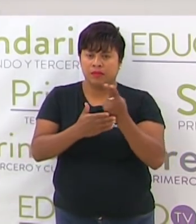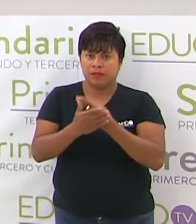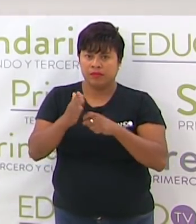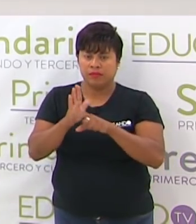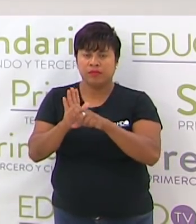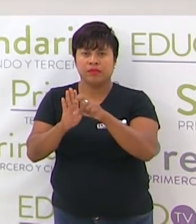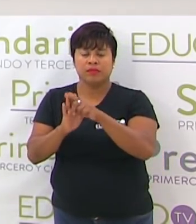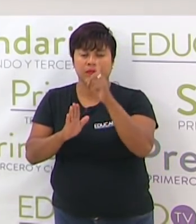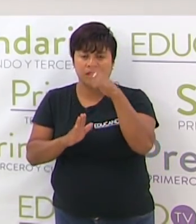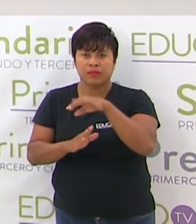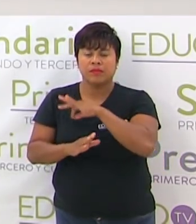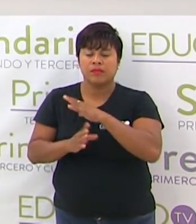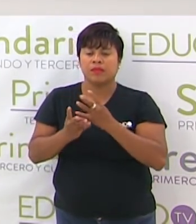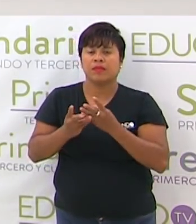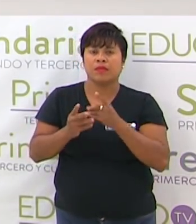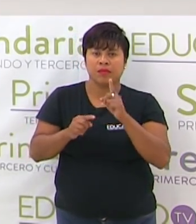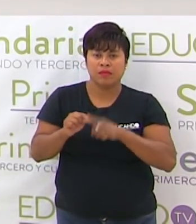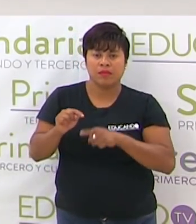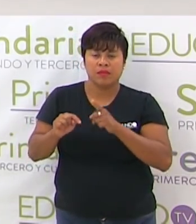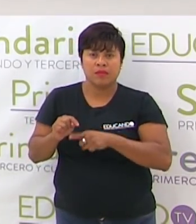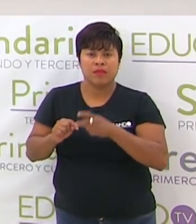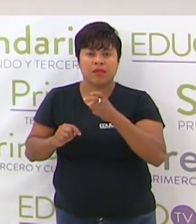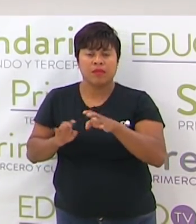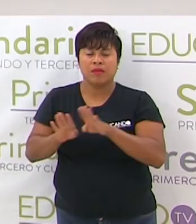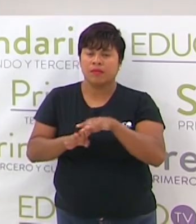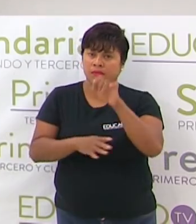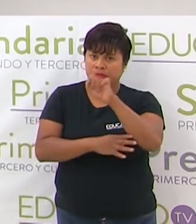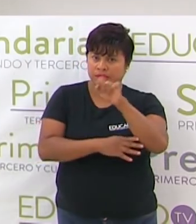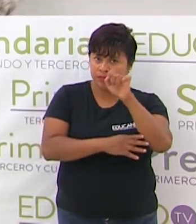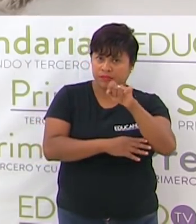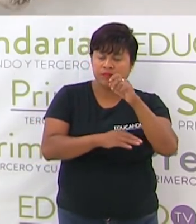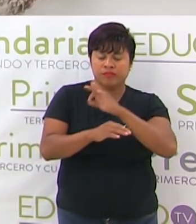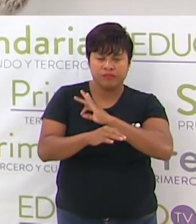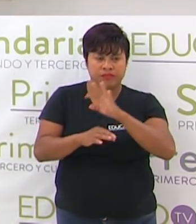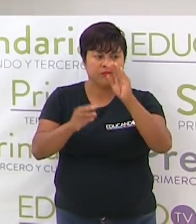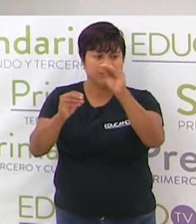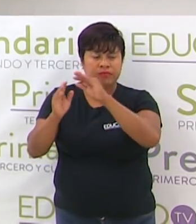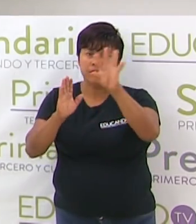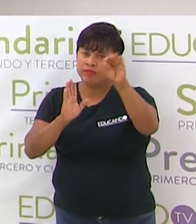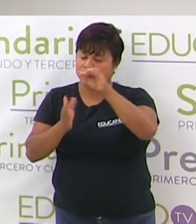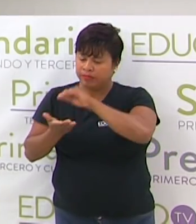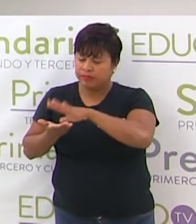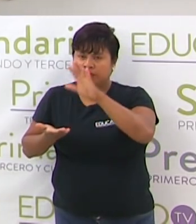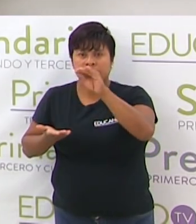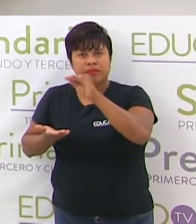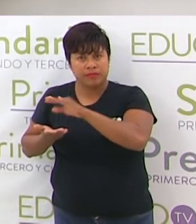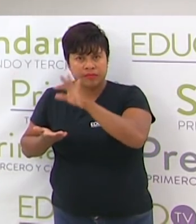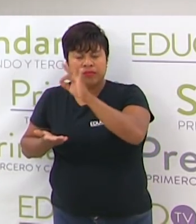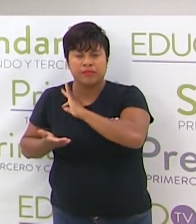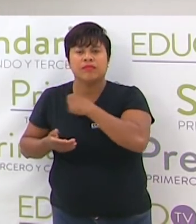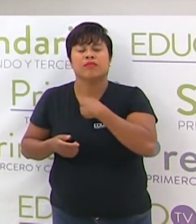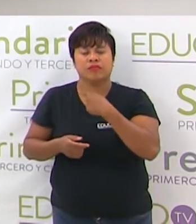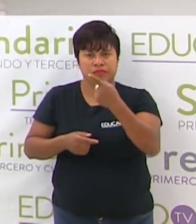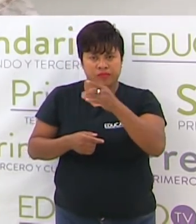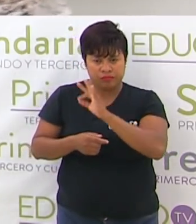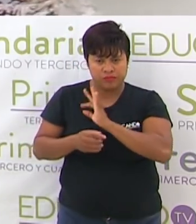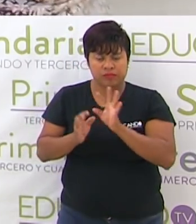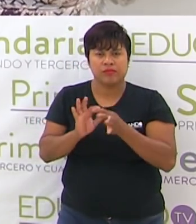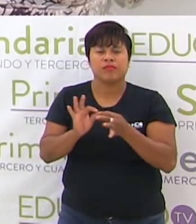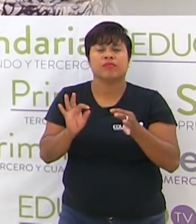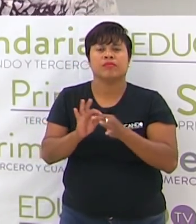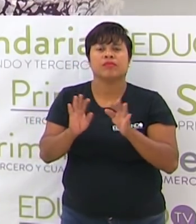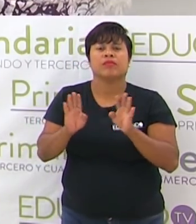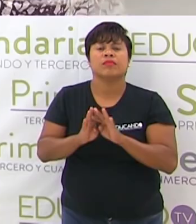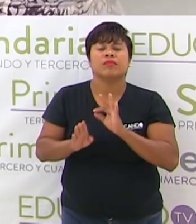figuras para ir desocupando un poco el pizarrón y así podamos o te pueda explicar